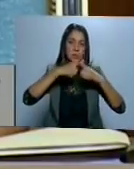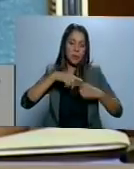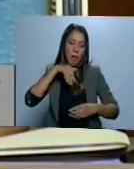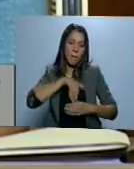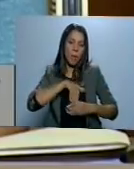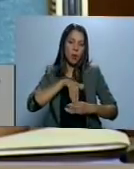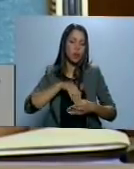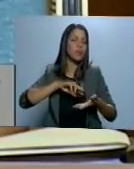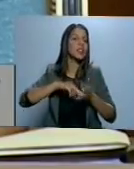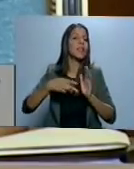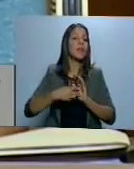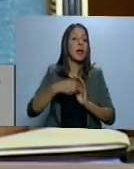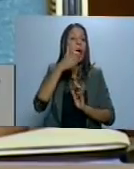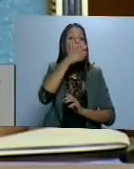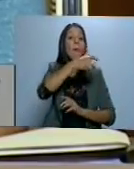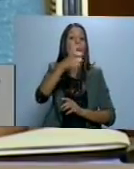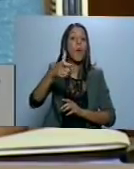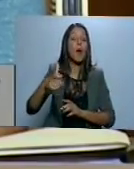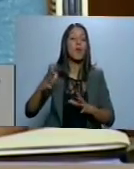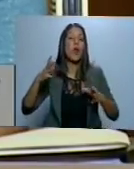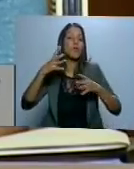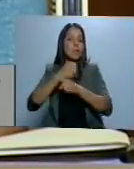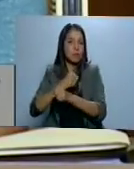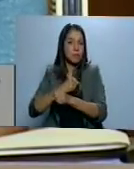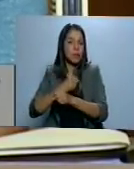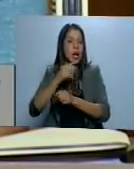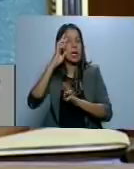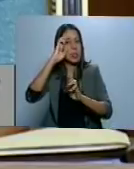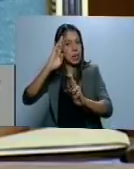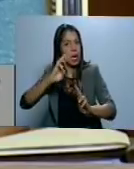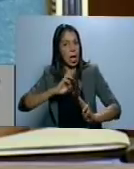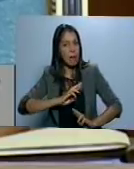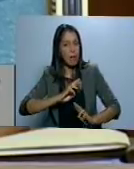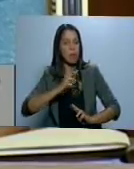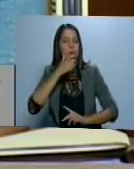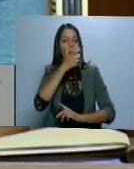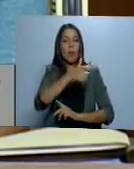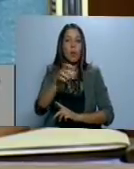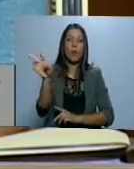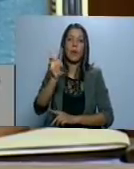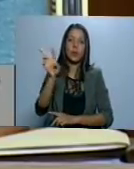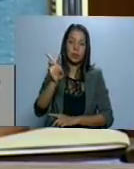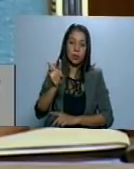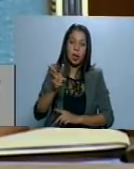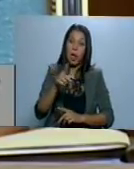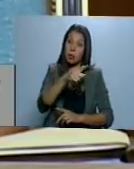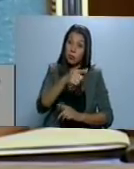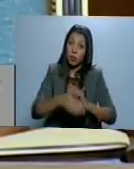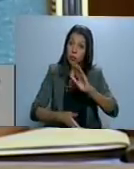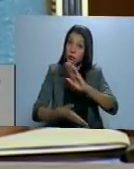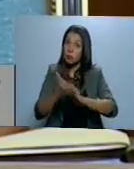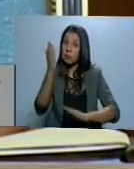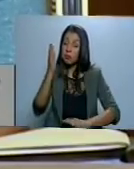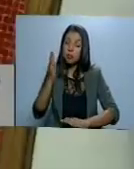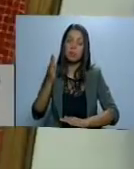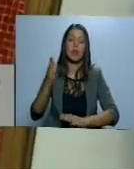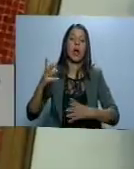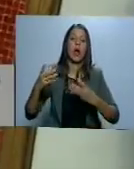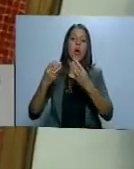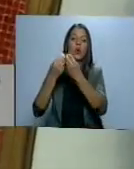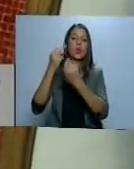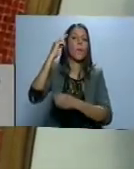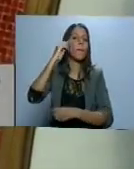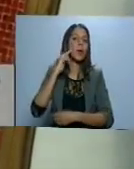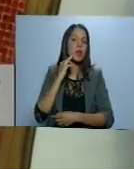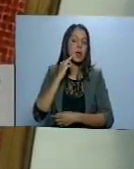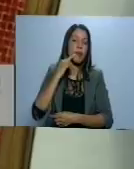depositada la confianza y está depositada el respeto hacia el pueblo de Venezuela. Vaya usted entonces con nuestros libertadores,